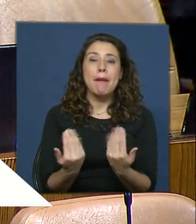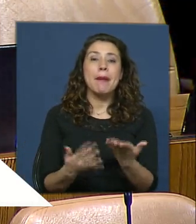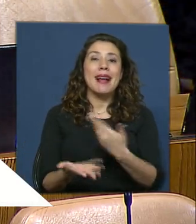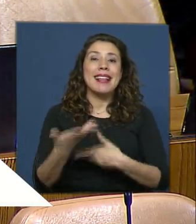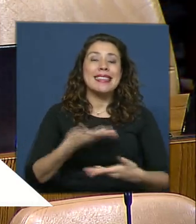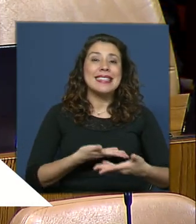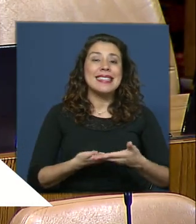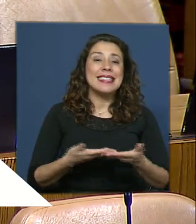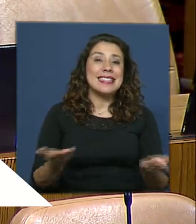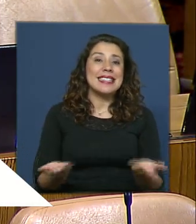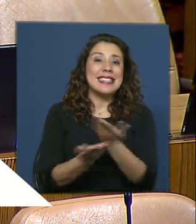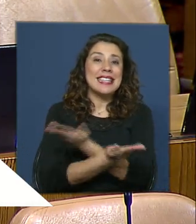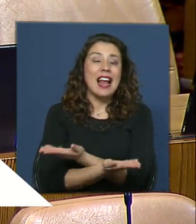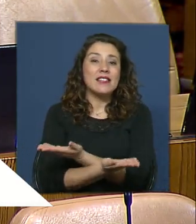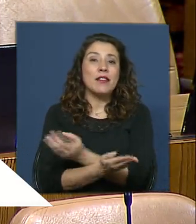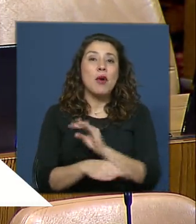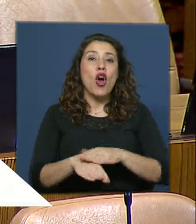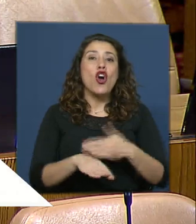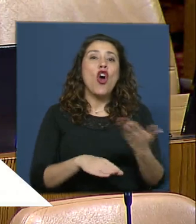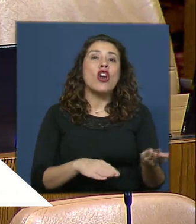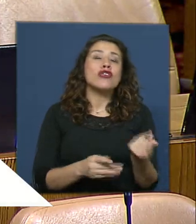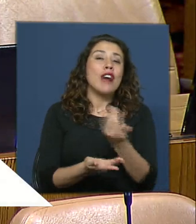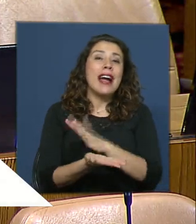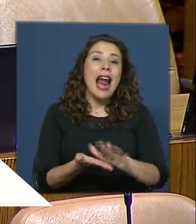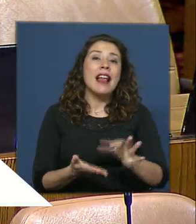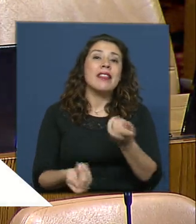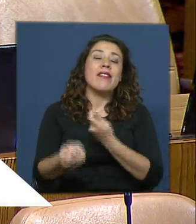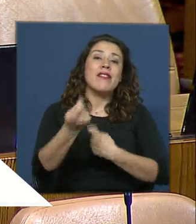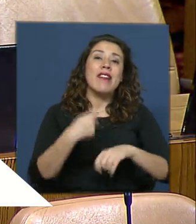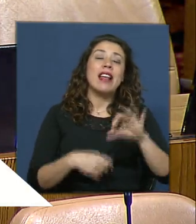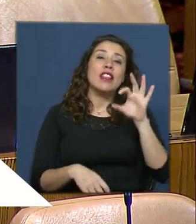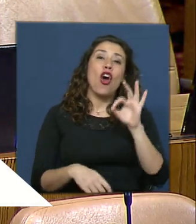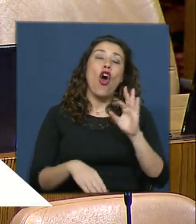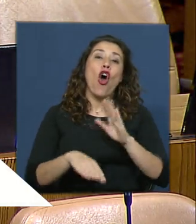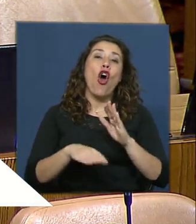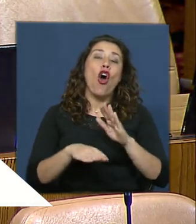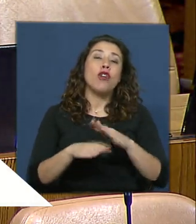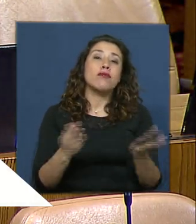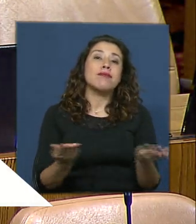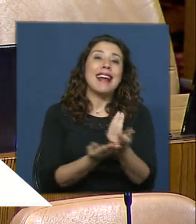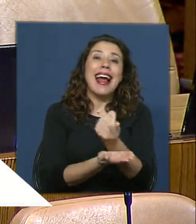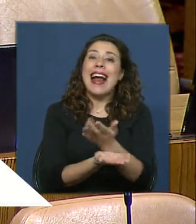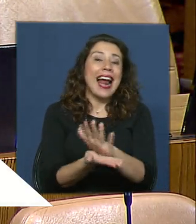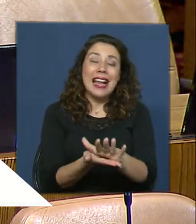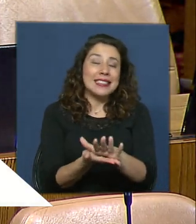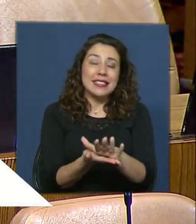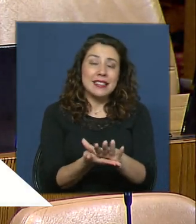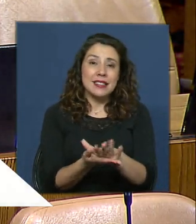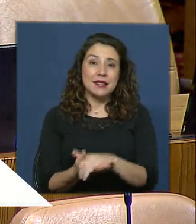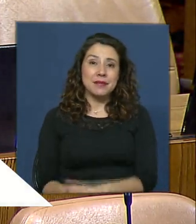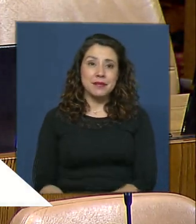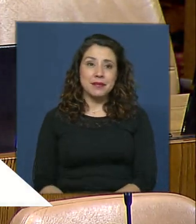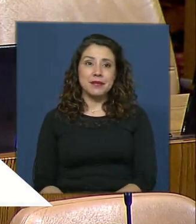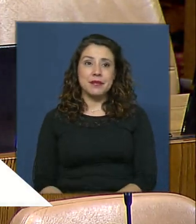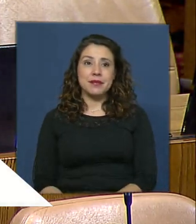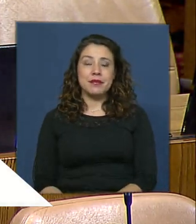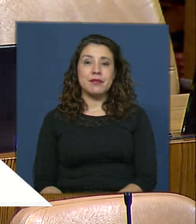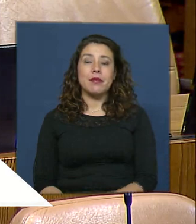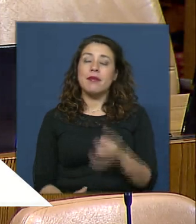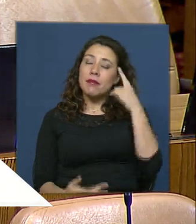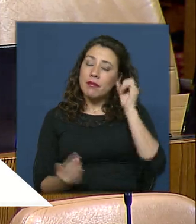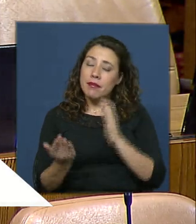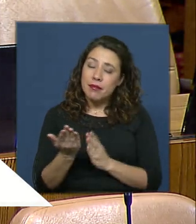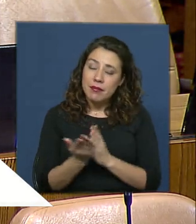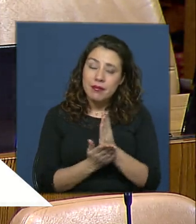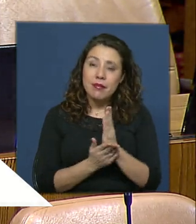transferencia vía concesión onerosa, venta o concesión gratuita, para efectos de ya ir